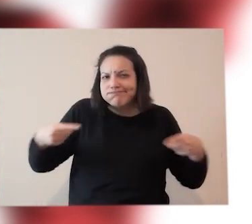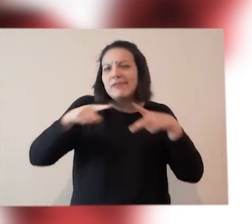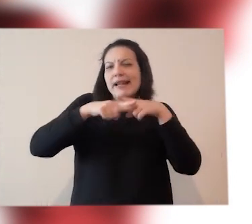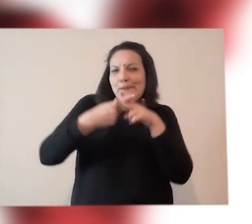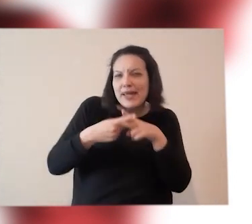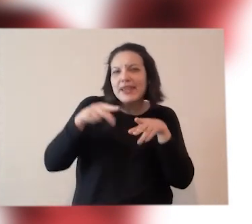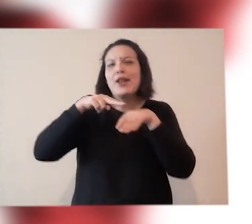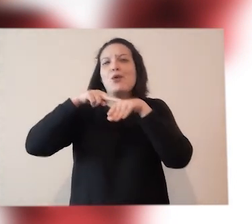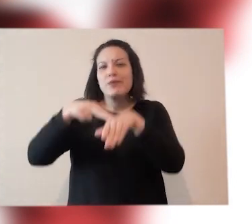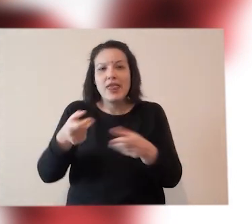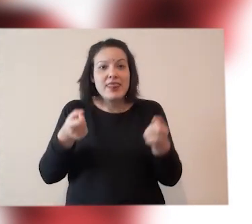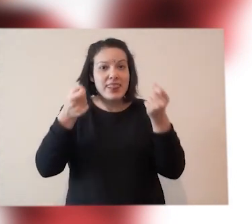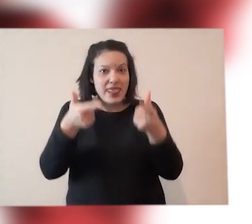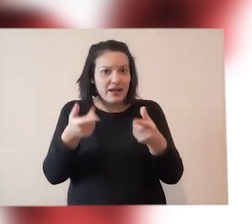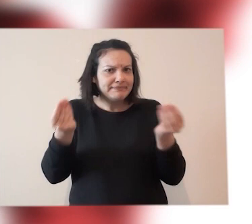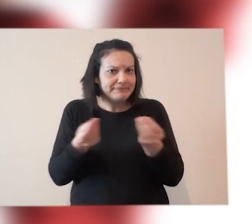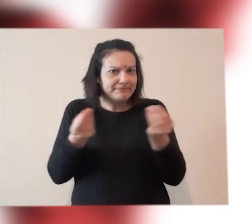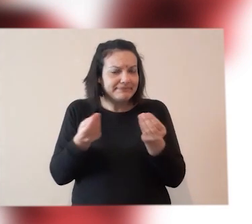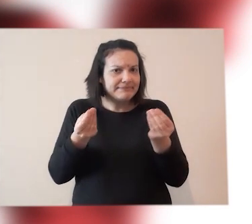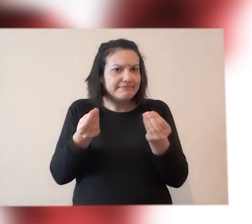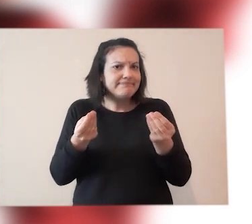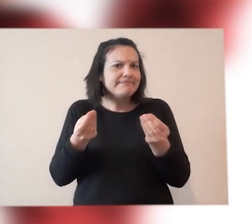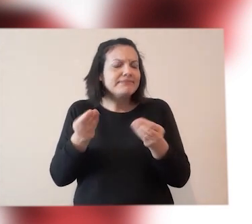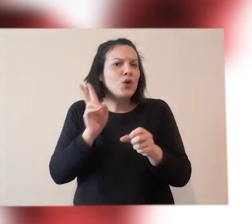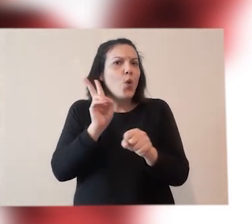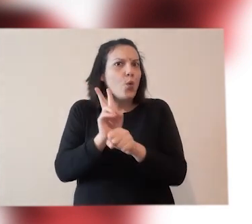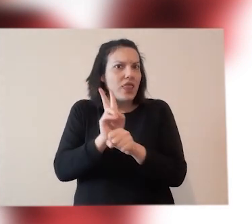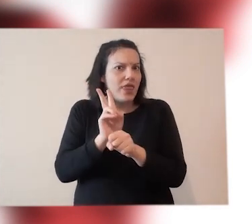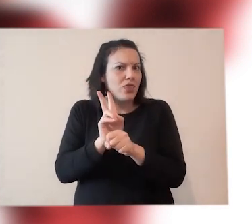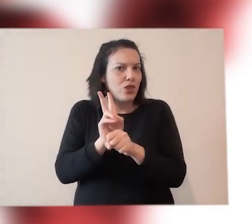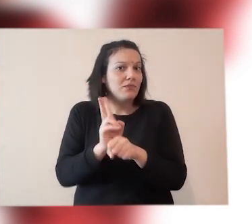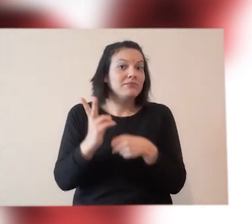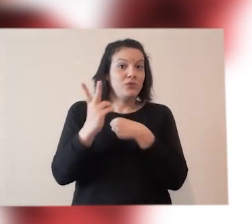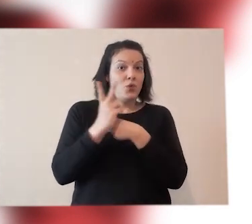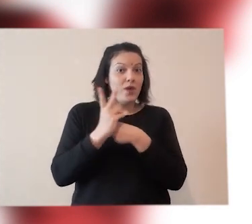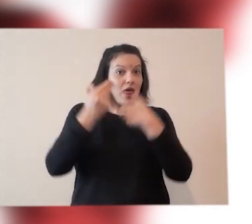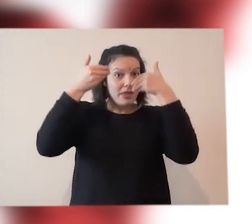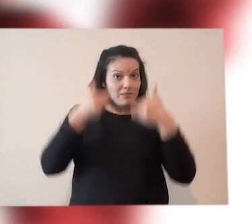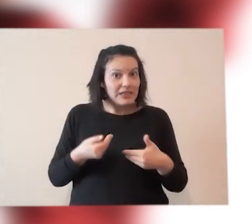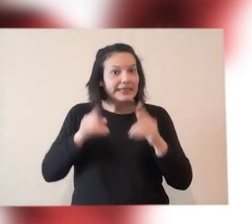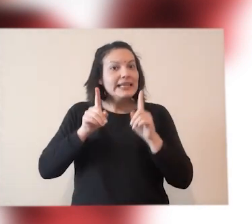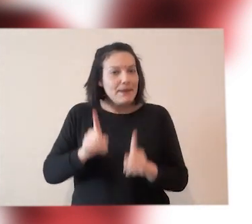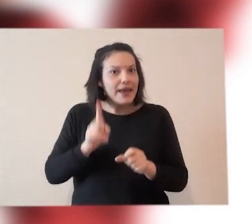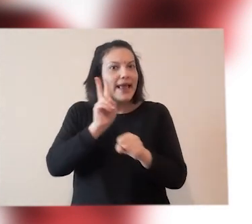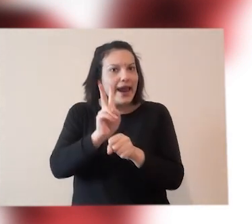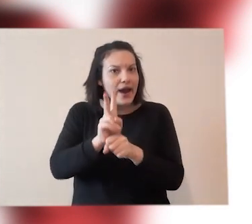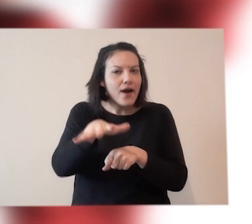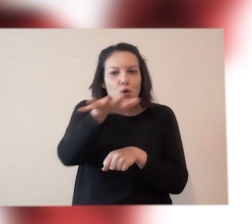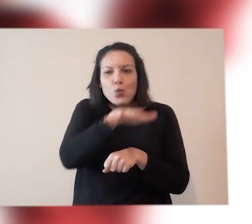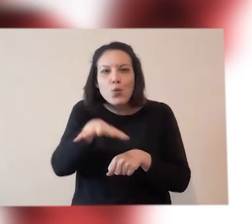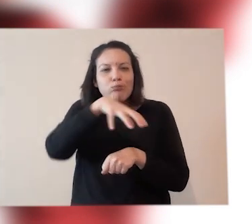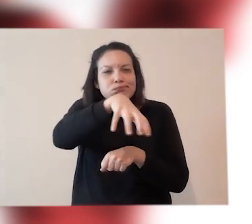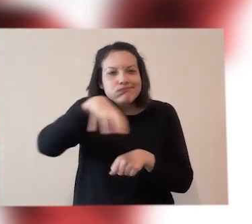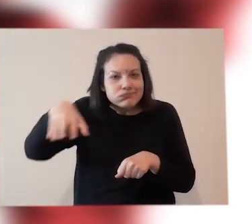tienen que ver especialmente con el cuidado, no solo personal, sino también del entorno, no solo de nuestras casas,